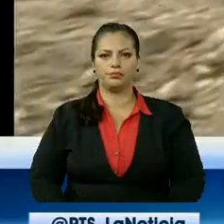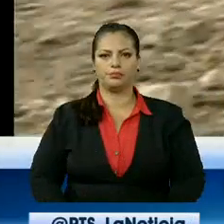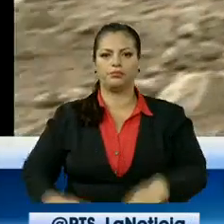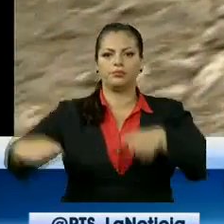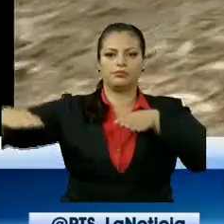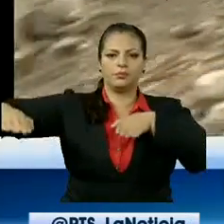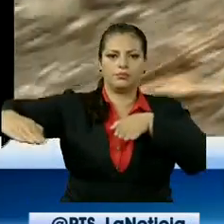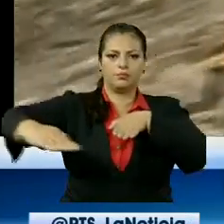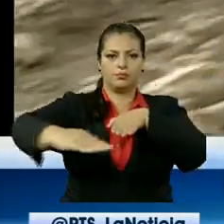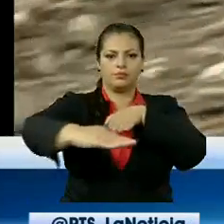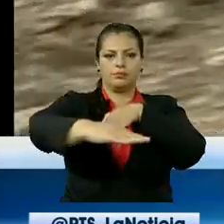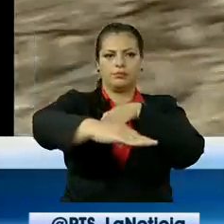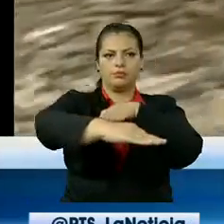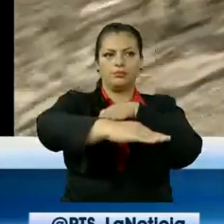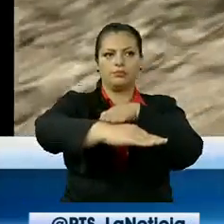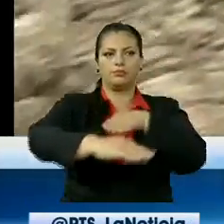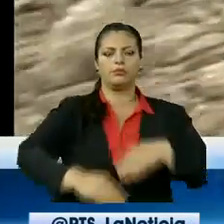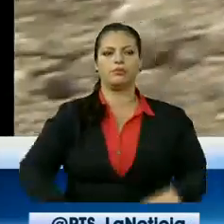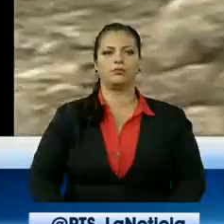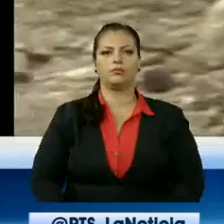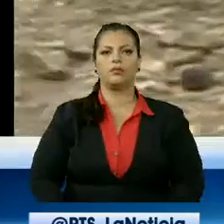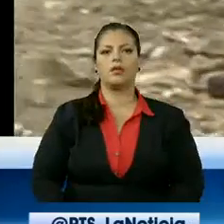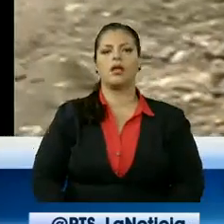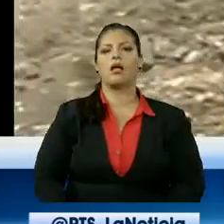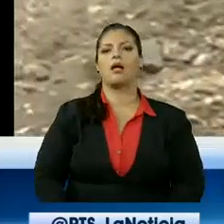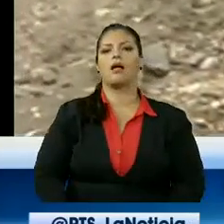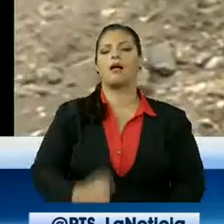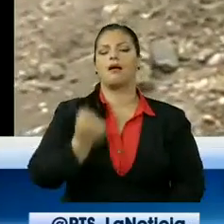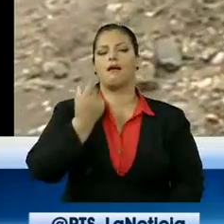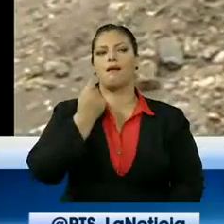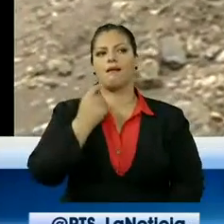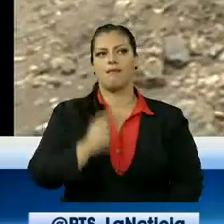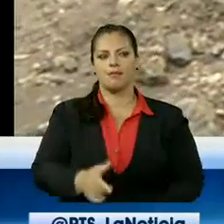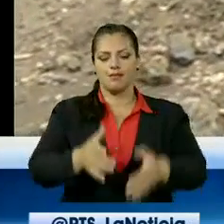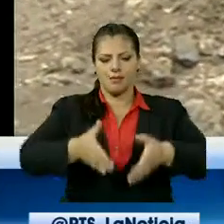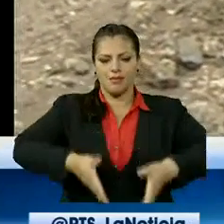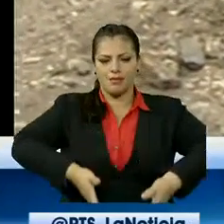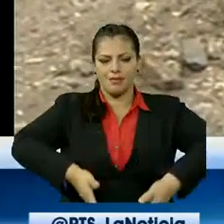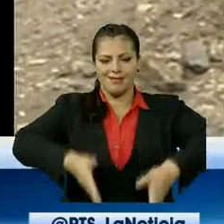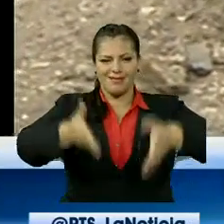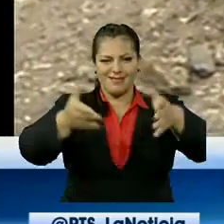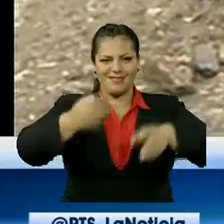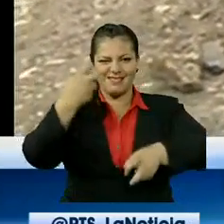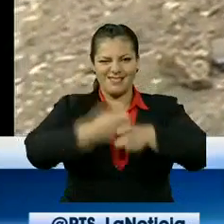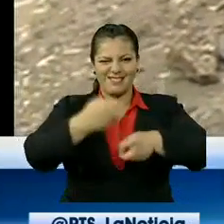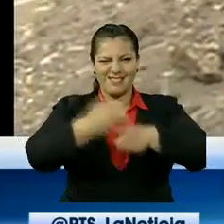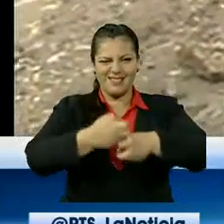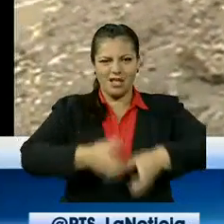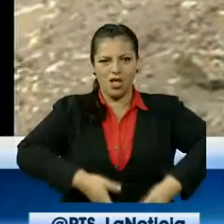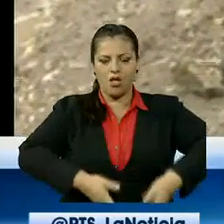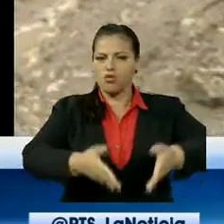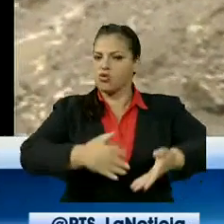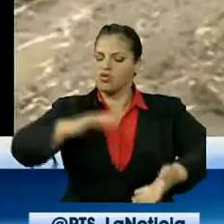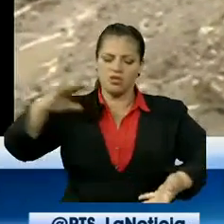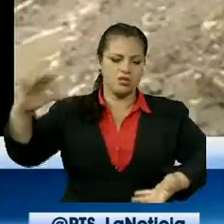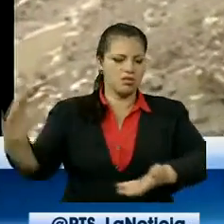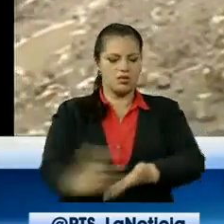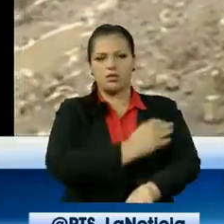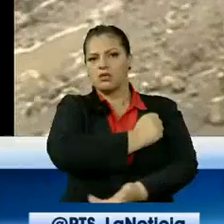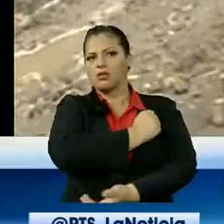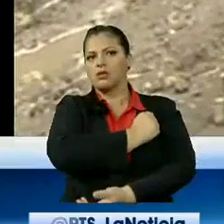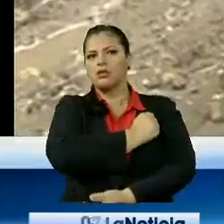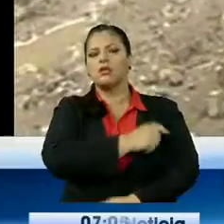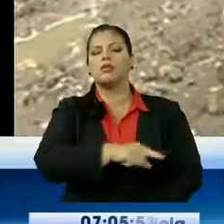Van a romper el parterre central. Ya, ah, ya, ya. Ya semaforizar sí. Todo el sector, va, ¿no? Va